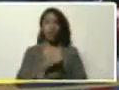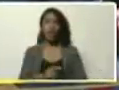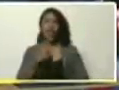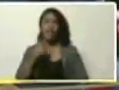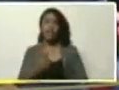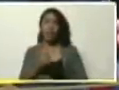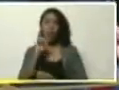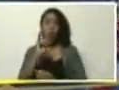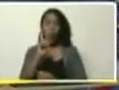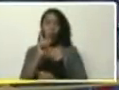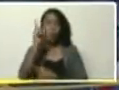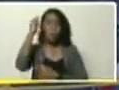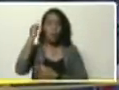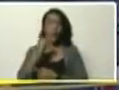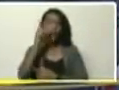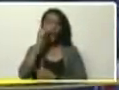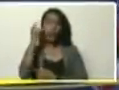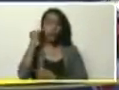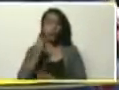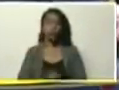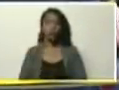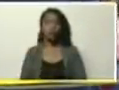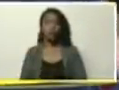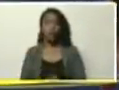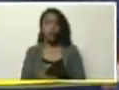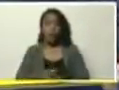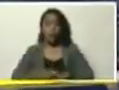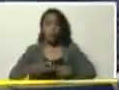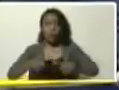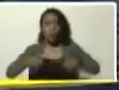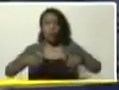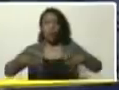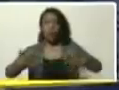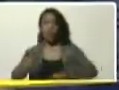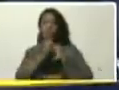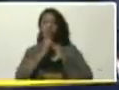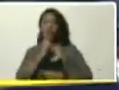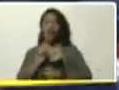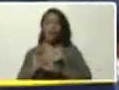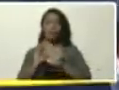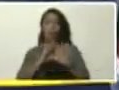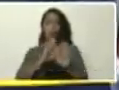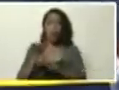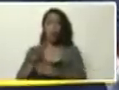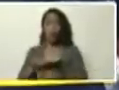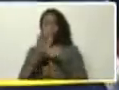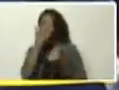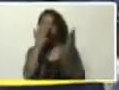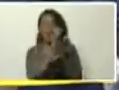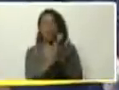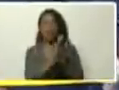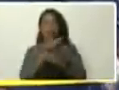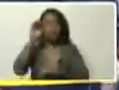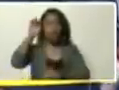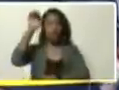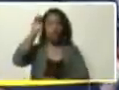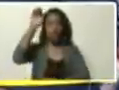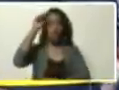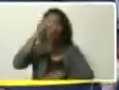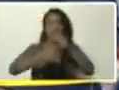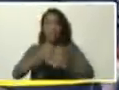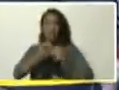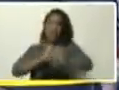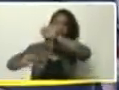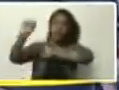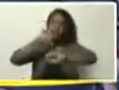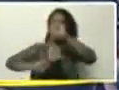un o una bolivariana: crecernos en las dificultades, ponernos de frente al destino y combatir